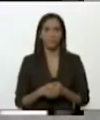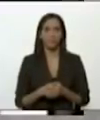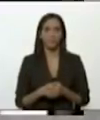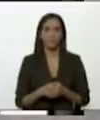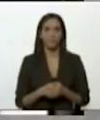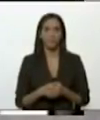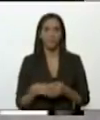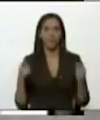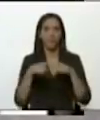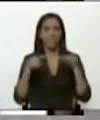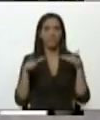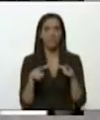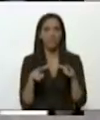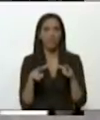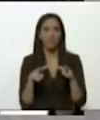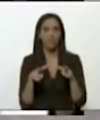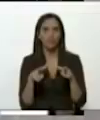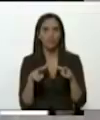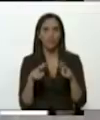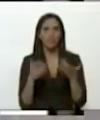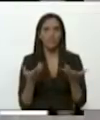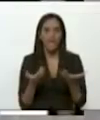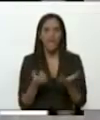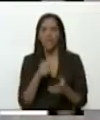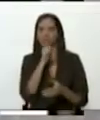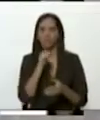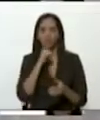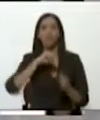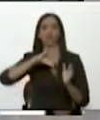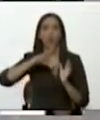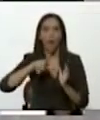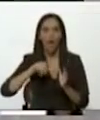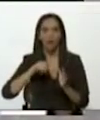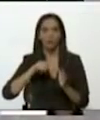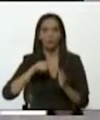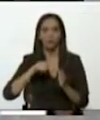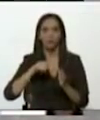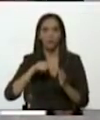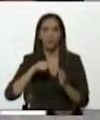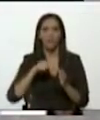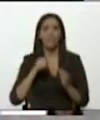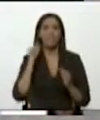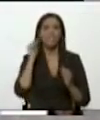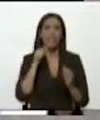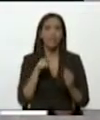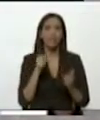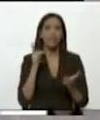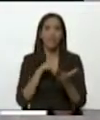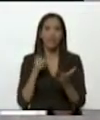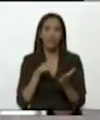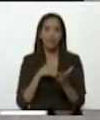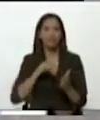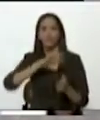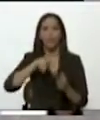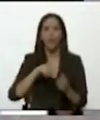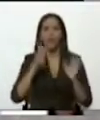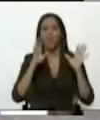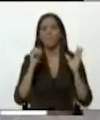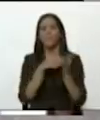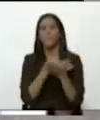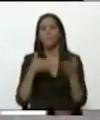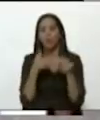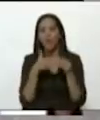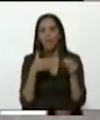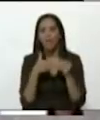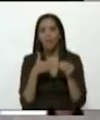Una situación, y es que si en este concierto robaron, si ellos estuvieran en el país, no se robaran $90,000,000 como lo está haciendo el